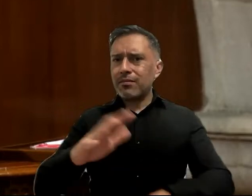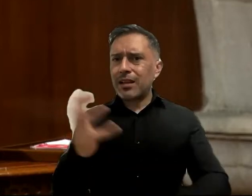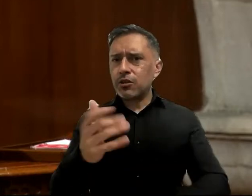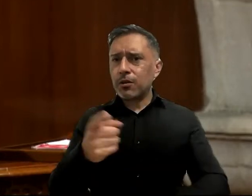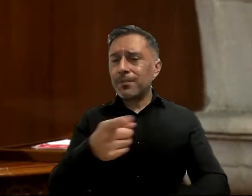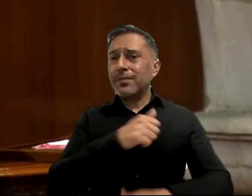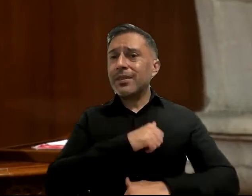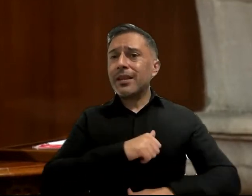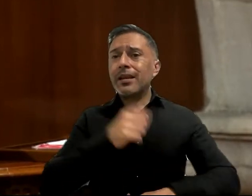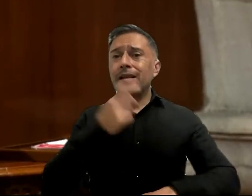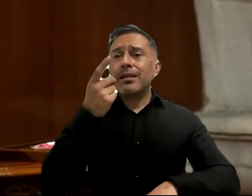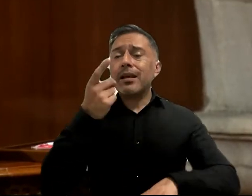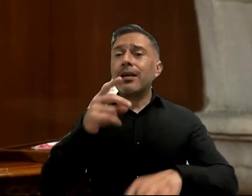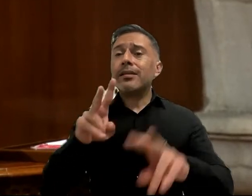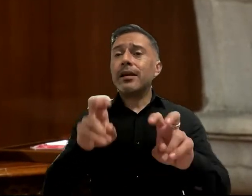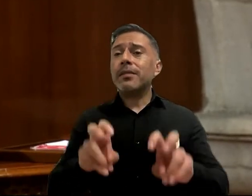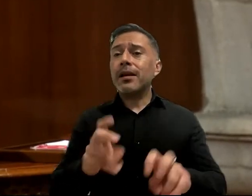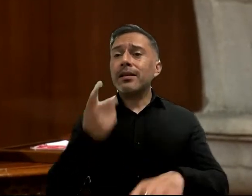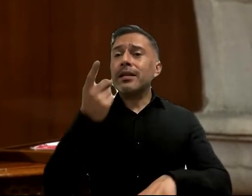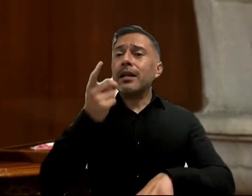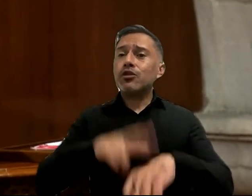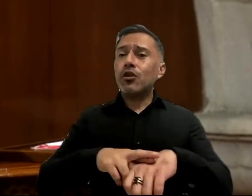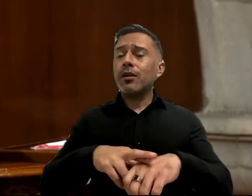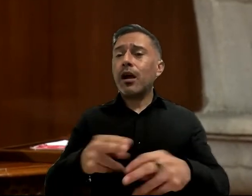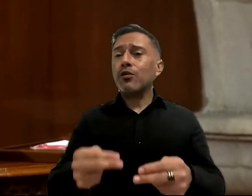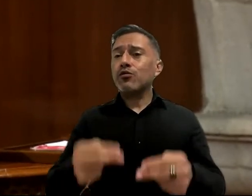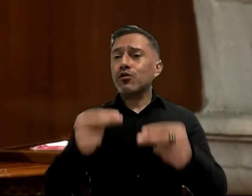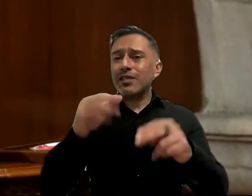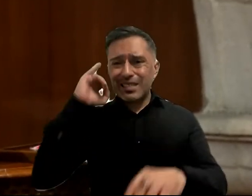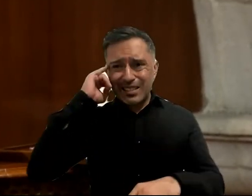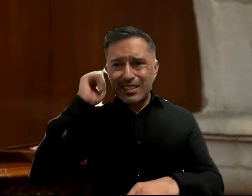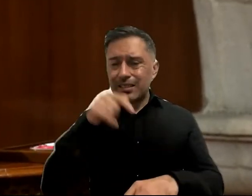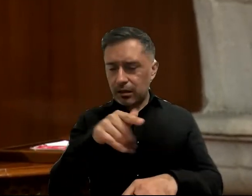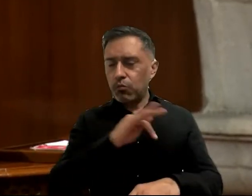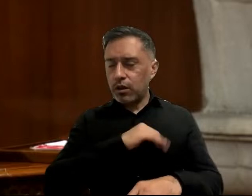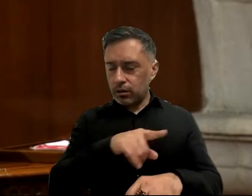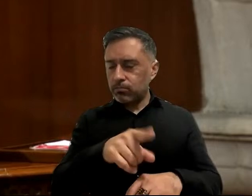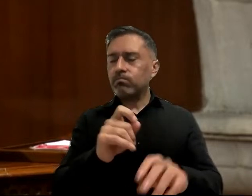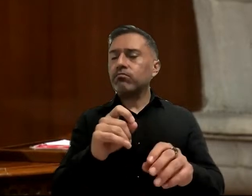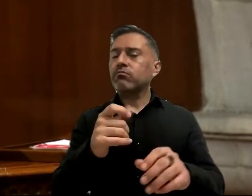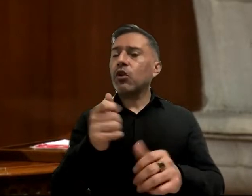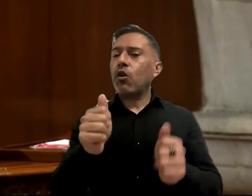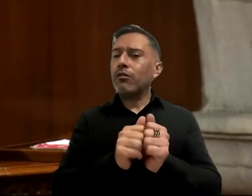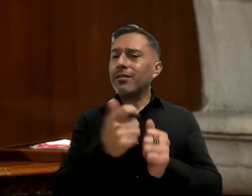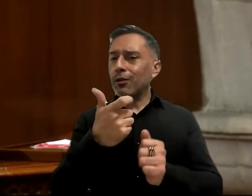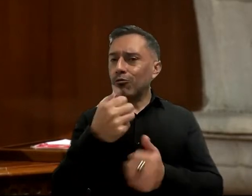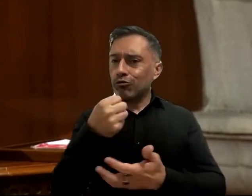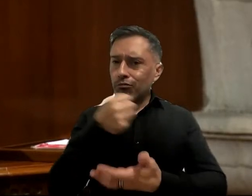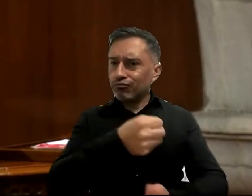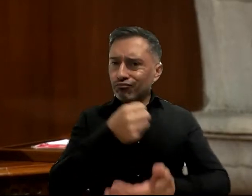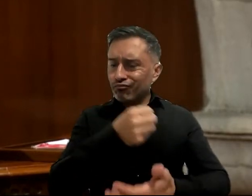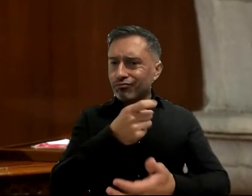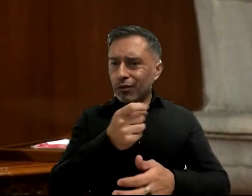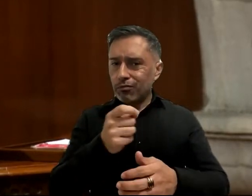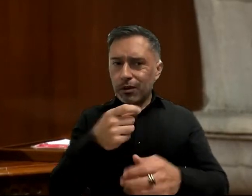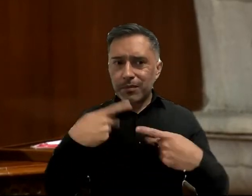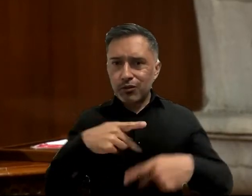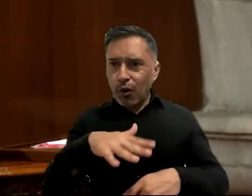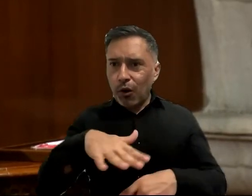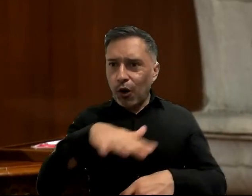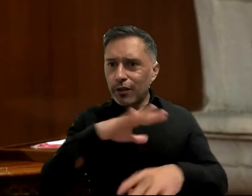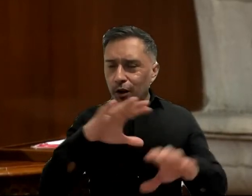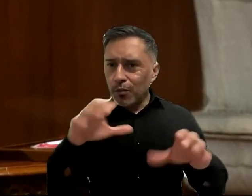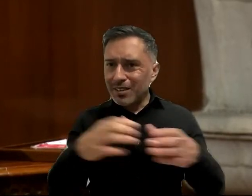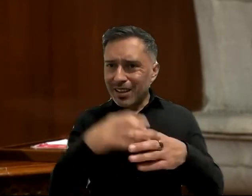de asuntos indígenas tengan los recursos y la autonomía necesarios para hacer una diferencia real en la vida de las